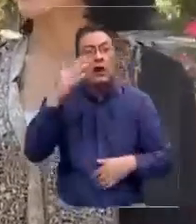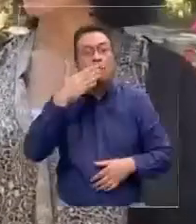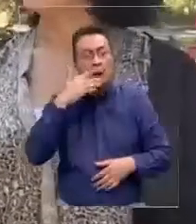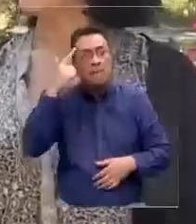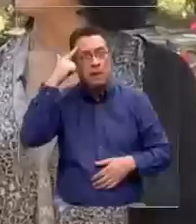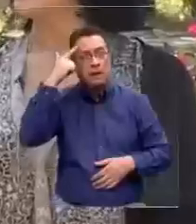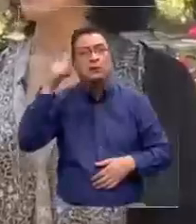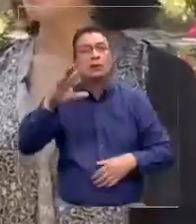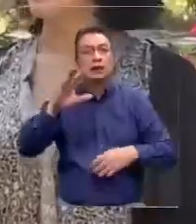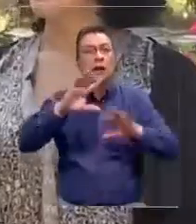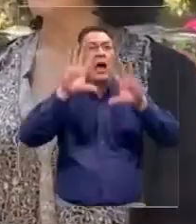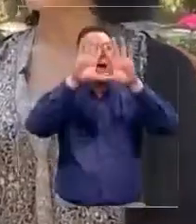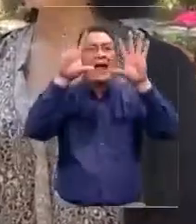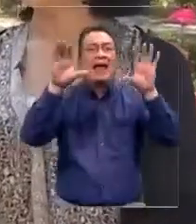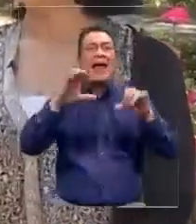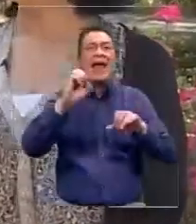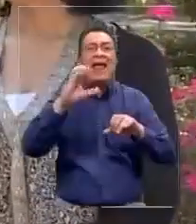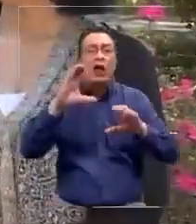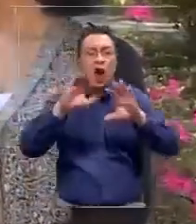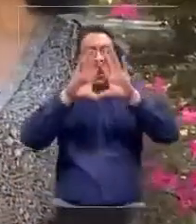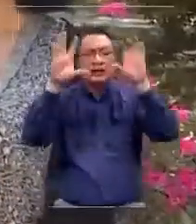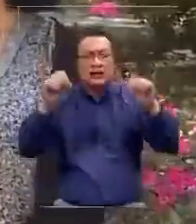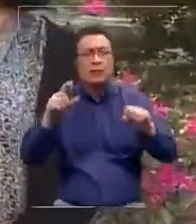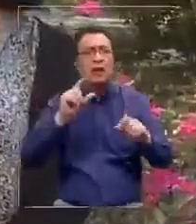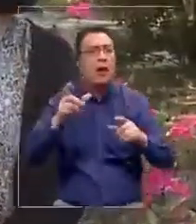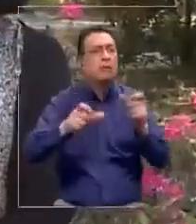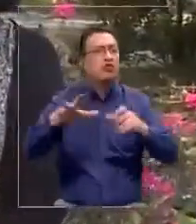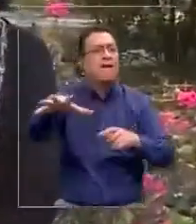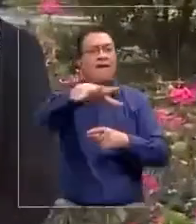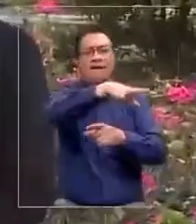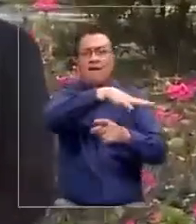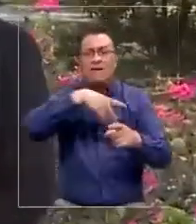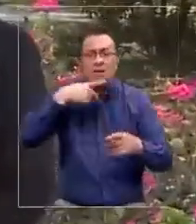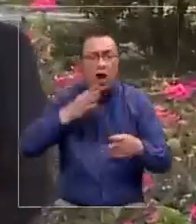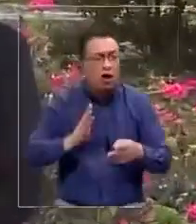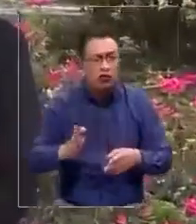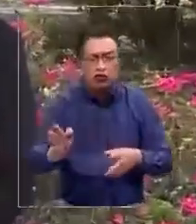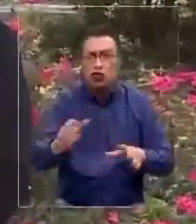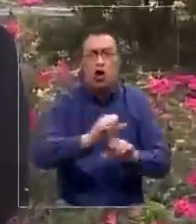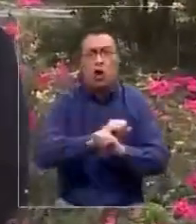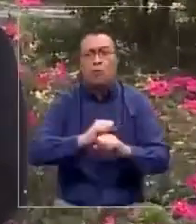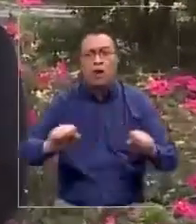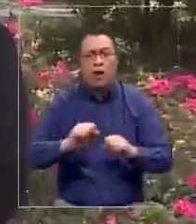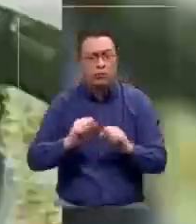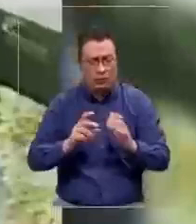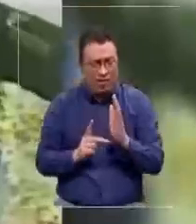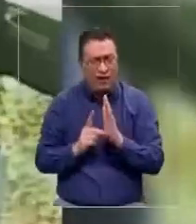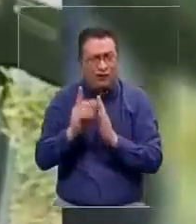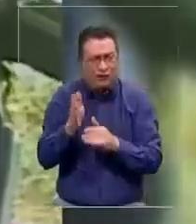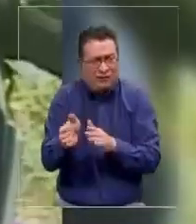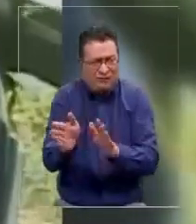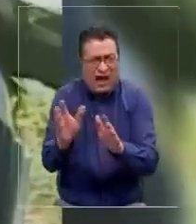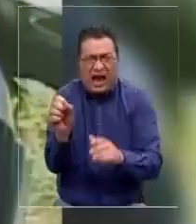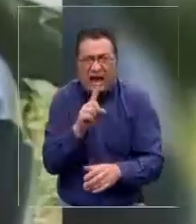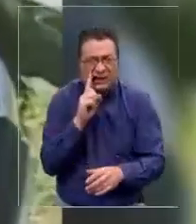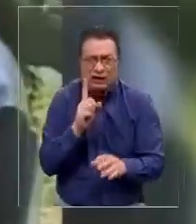en los ecosistemas y en las comunidades que viven alrededor del parque industrial, porque no se puede seguir de esta misma forma, no podemos seguir desarrollándonos de esta misma forma.